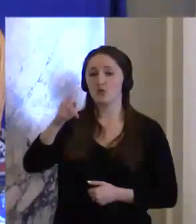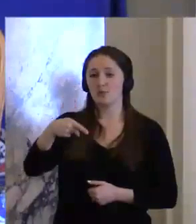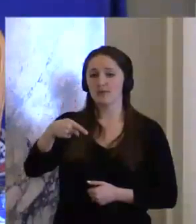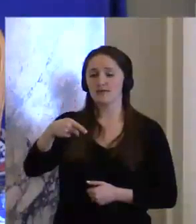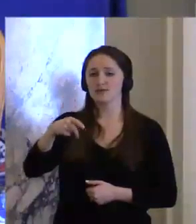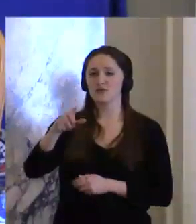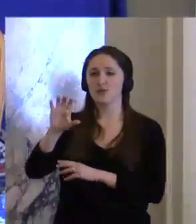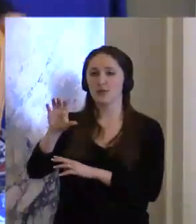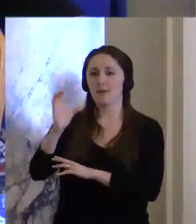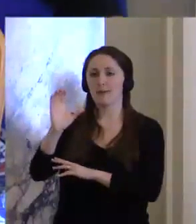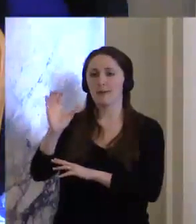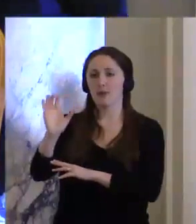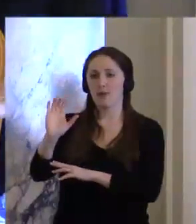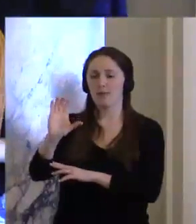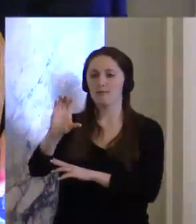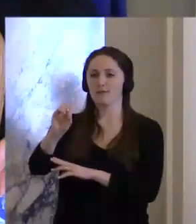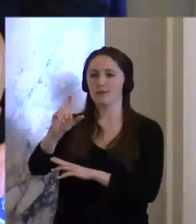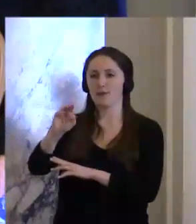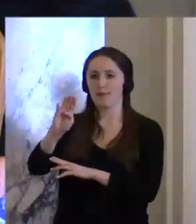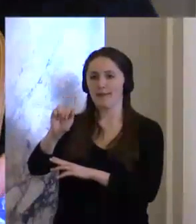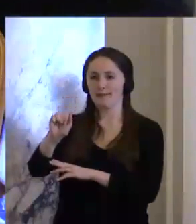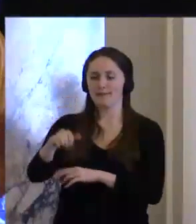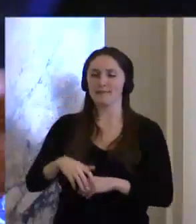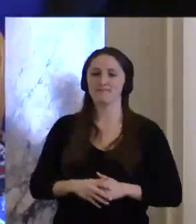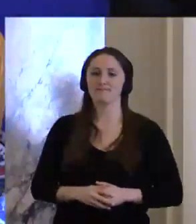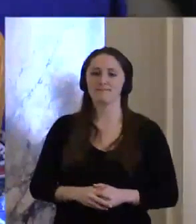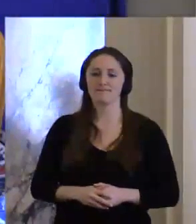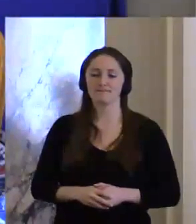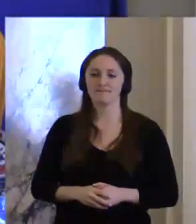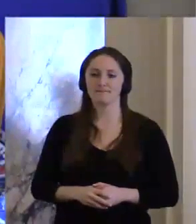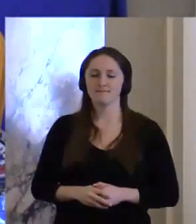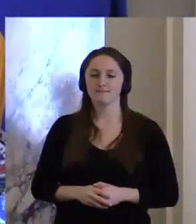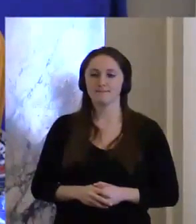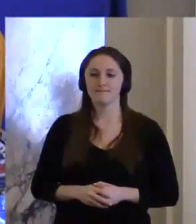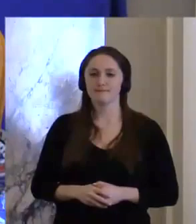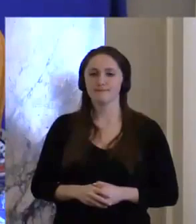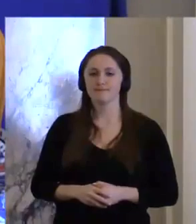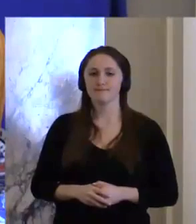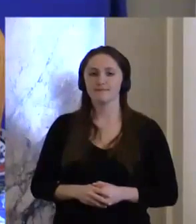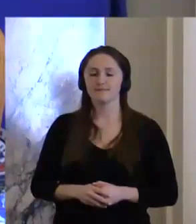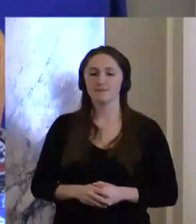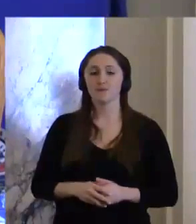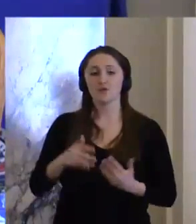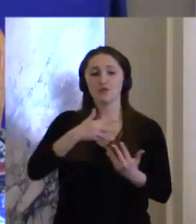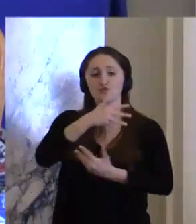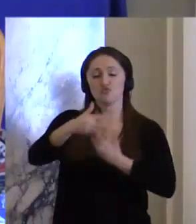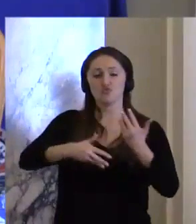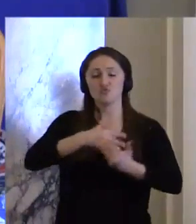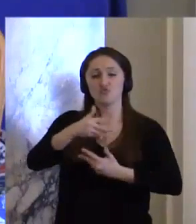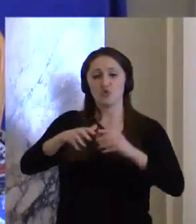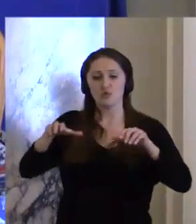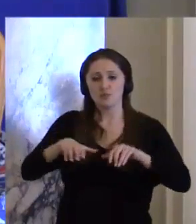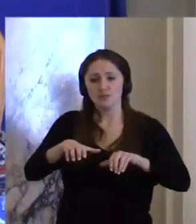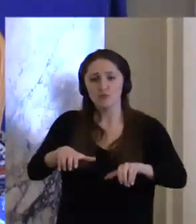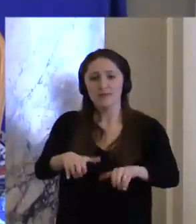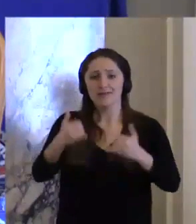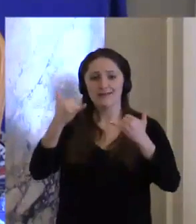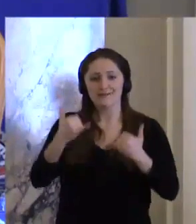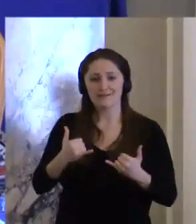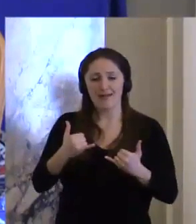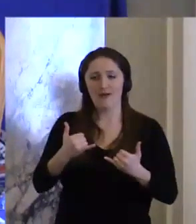En el marco de las movilizaciones sociales que se están desarrollando en el continente,